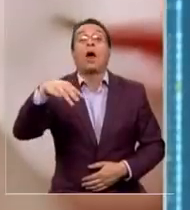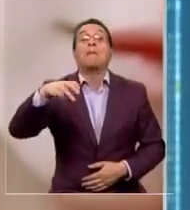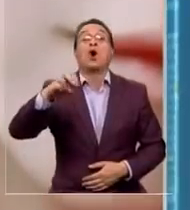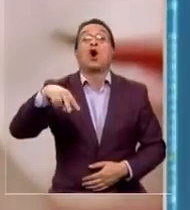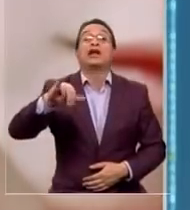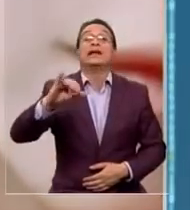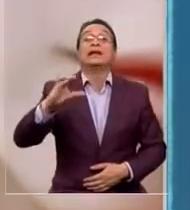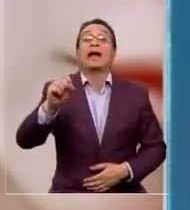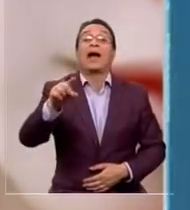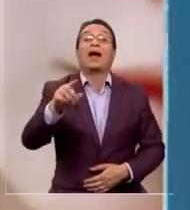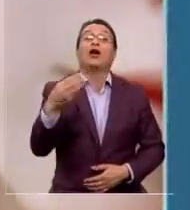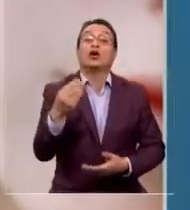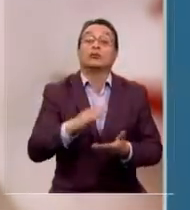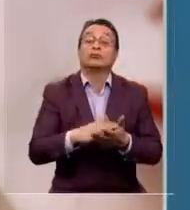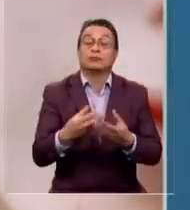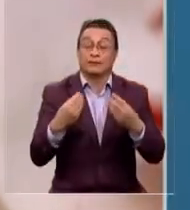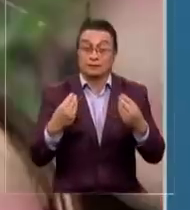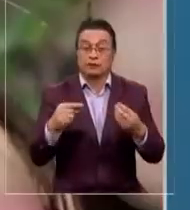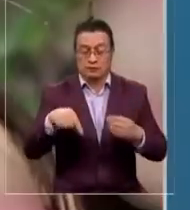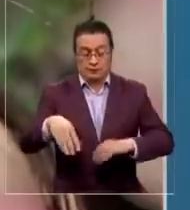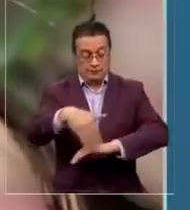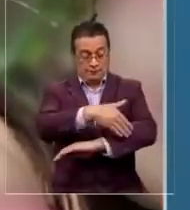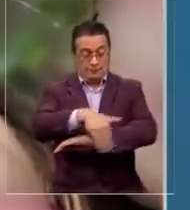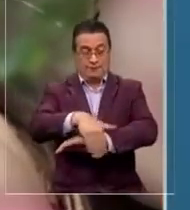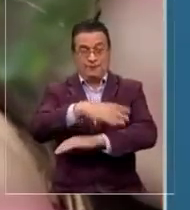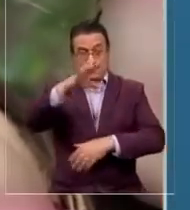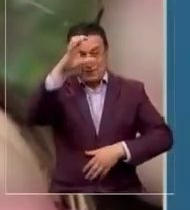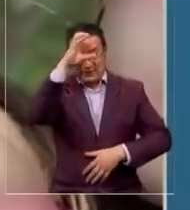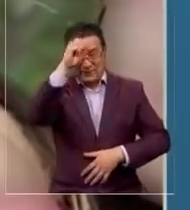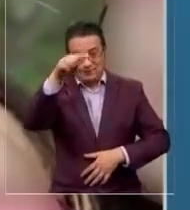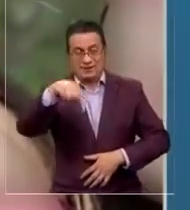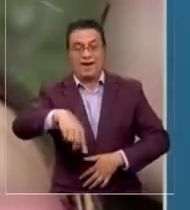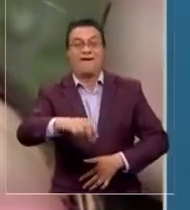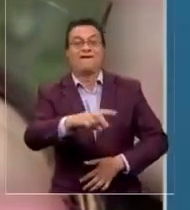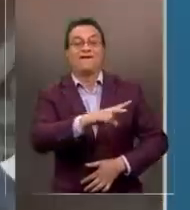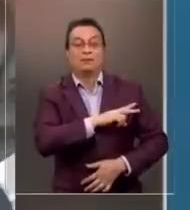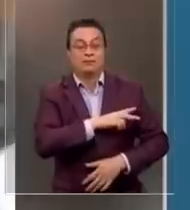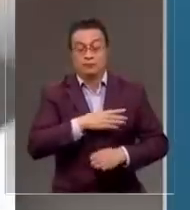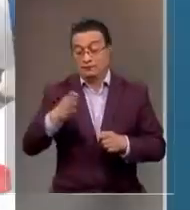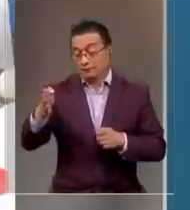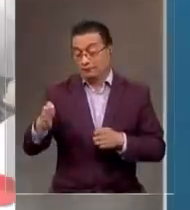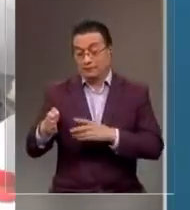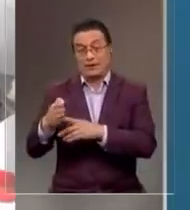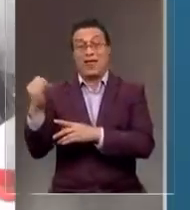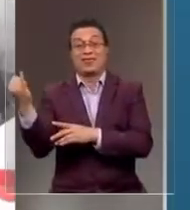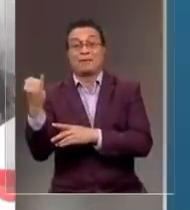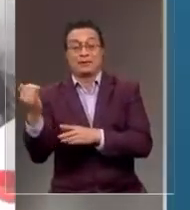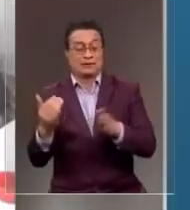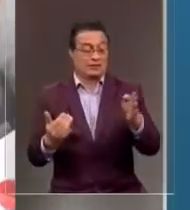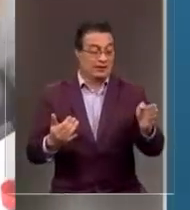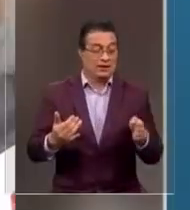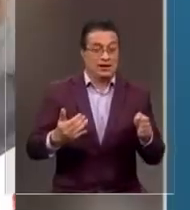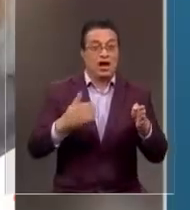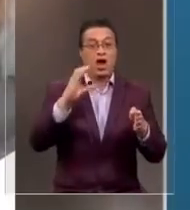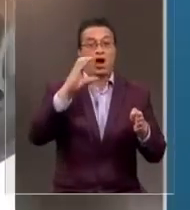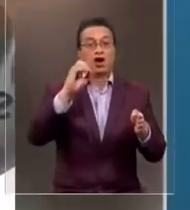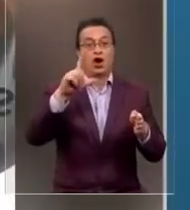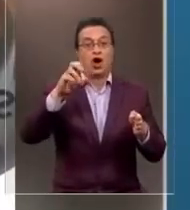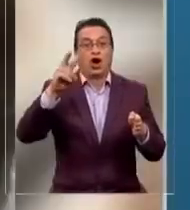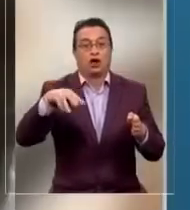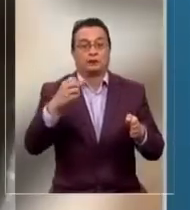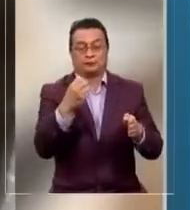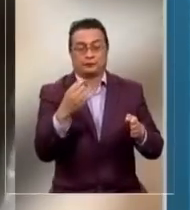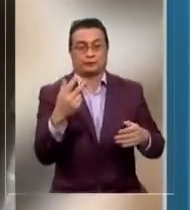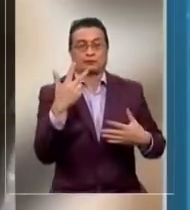buenas noches. Sí, estamos en Valparaíso, en plena Avenida Argentina, entre la calle Independencia y Colón, donde se encuentra este hostal con el número 82.